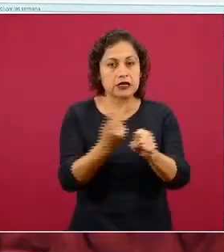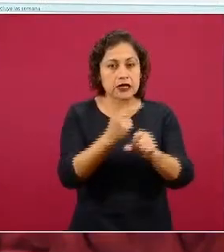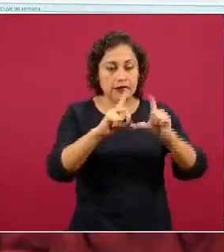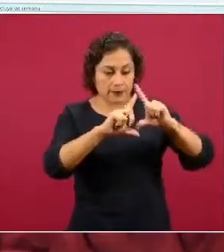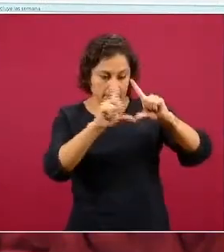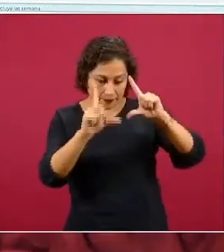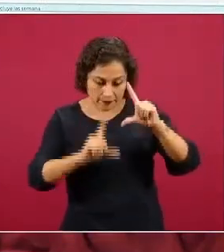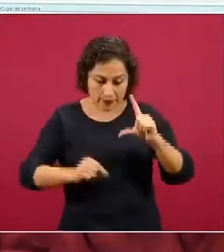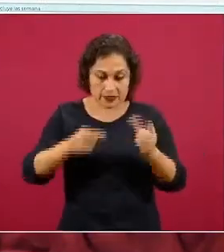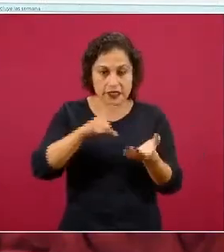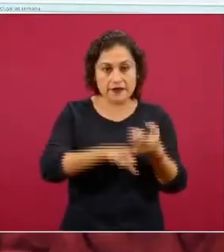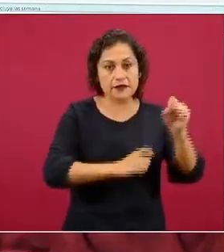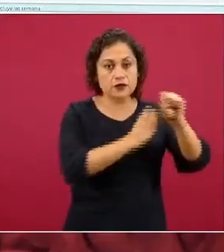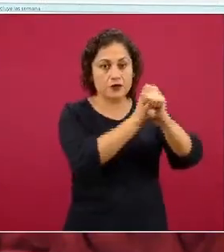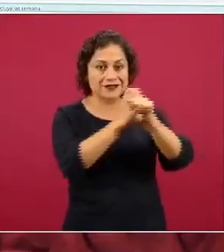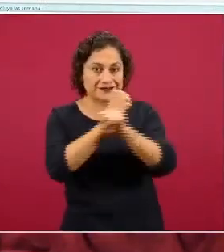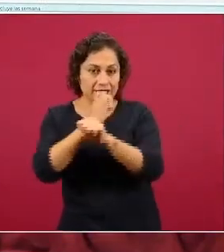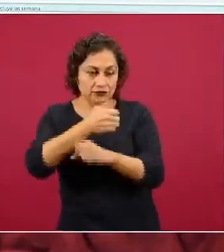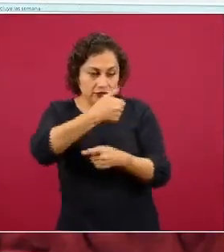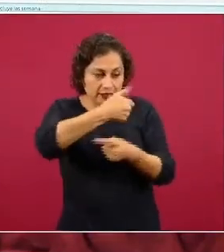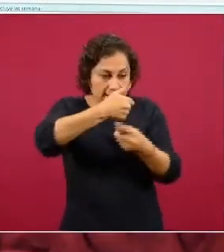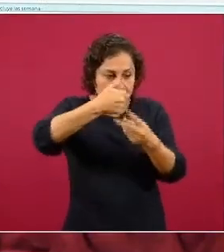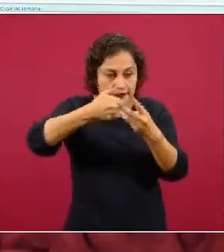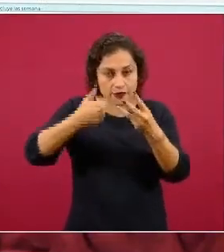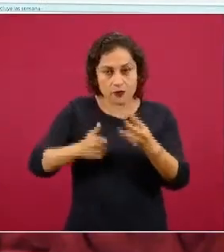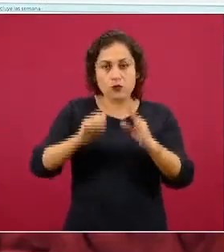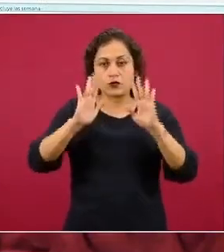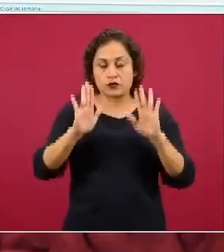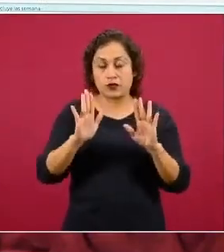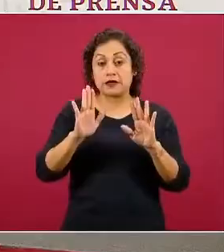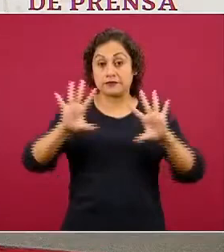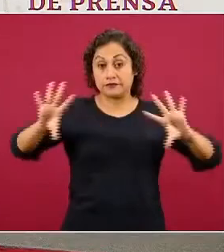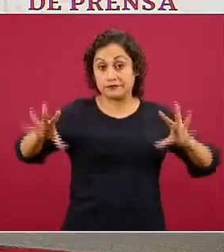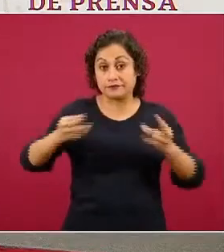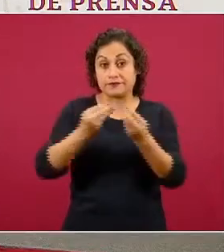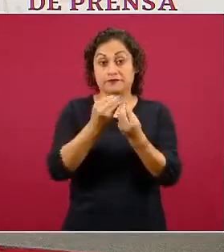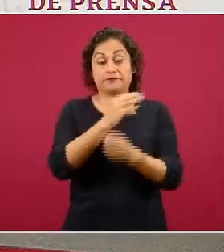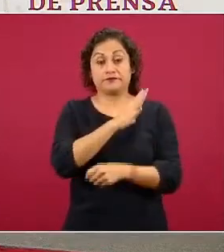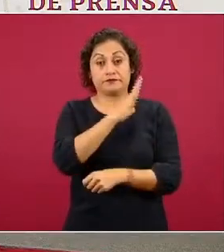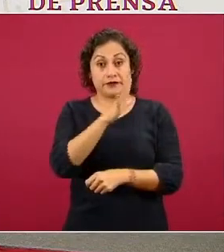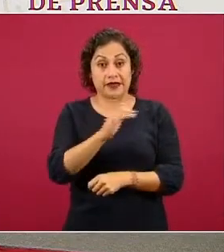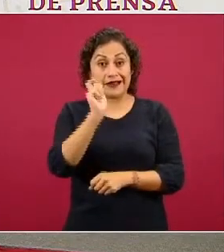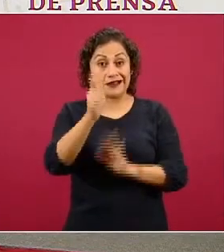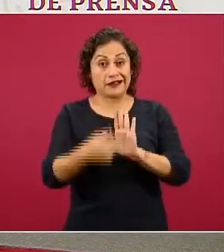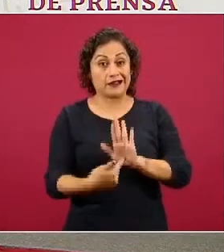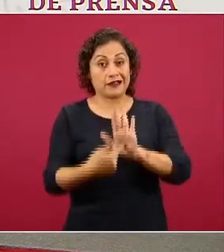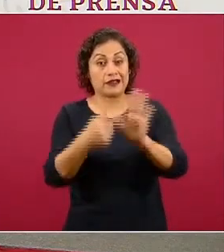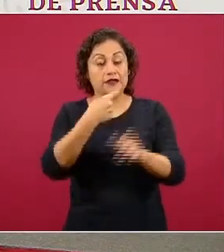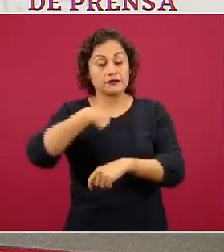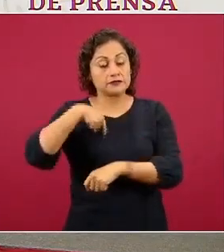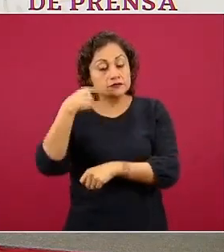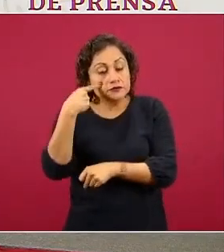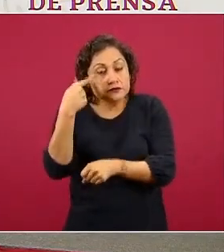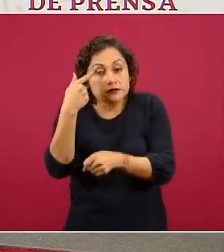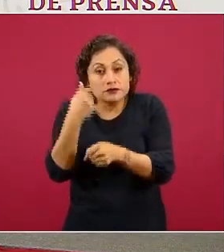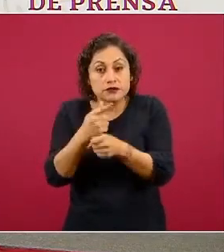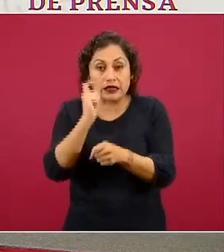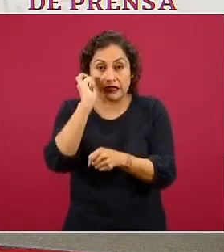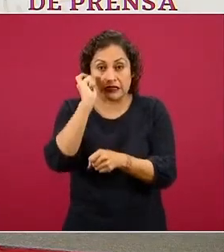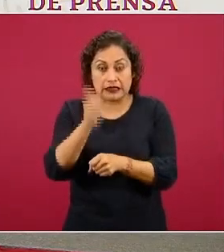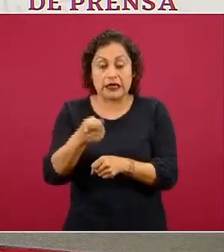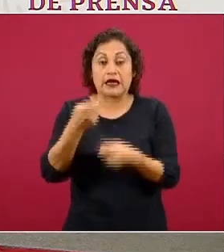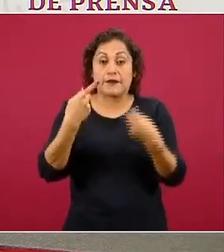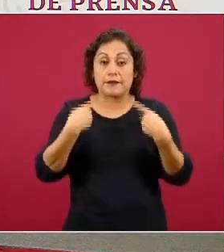la epidemia en cada una de las entidades. Y en general, lo que hemos visto es que estos indicadores de exceso de